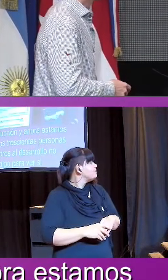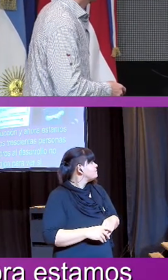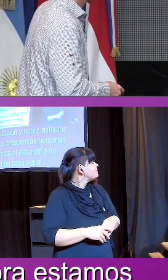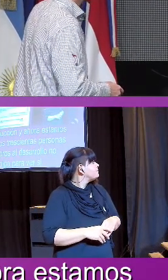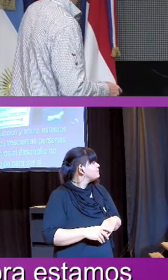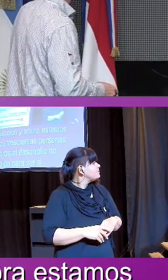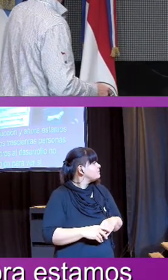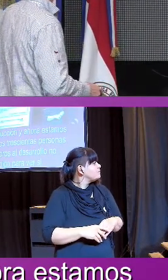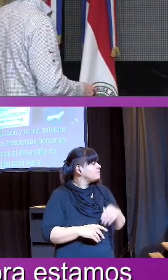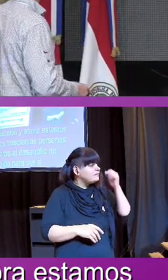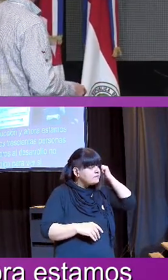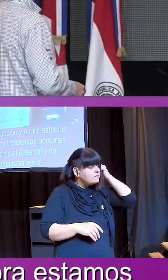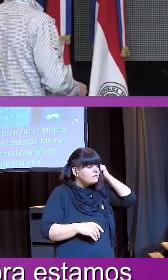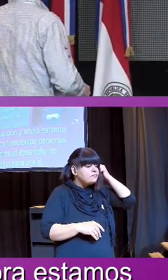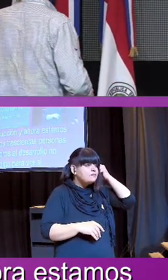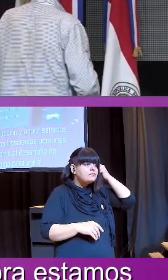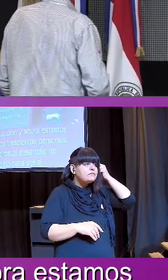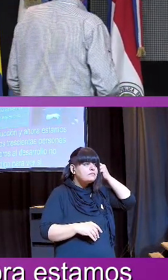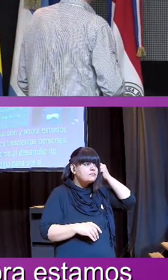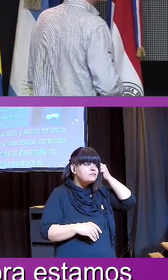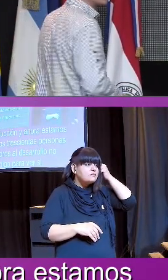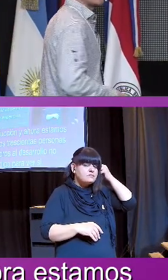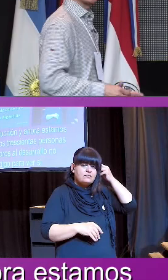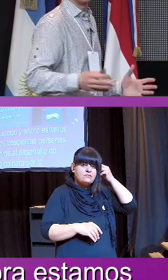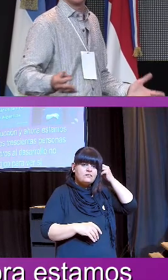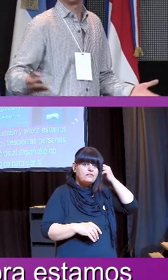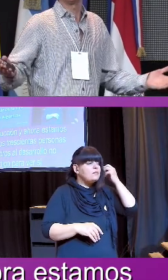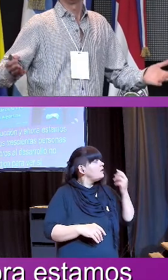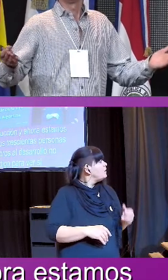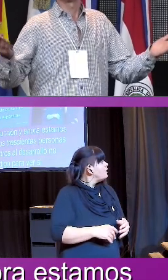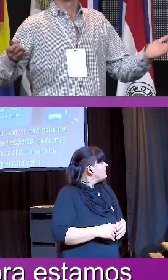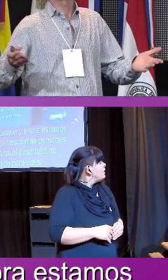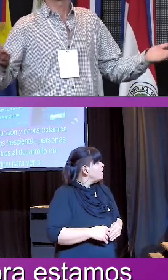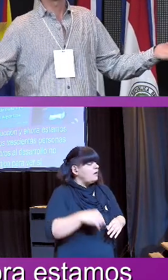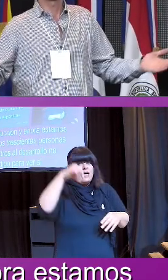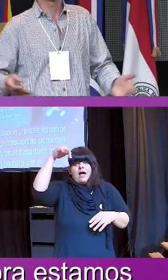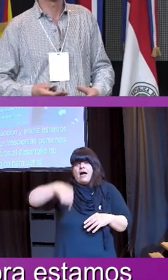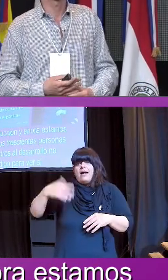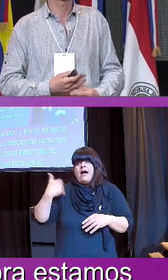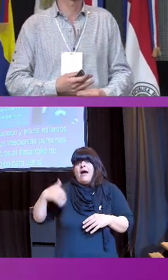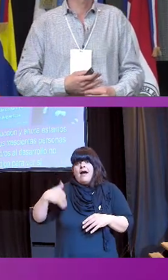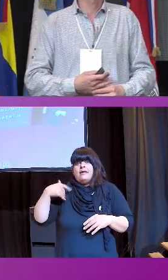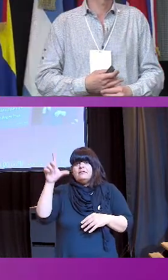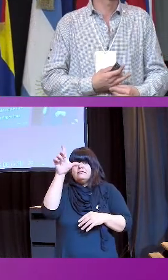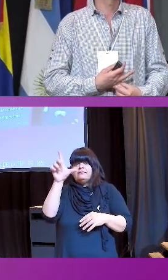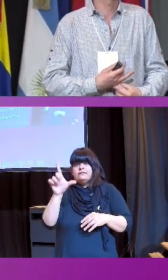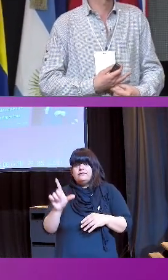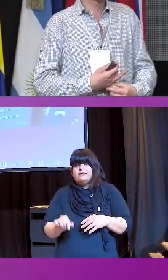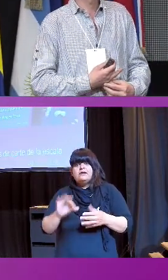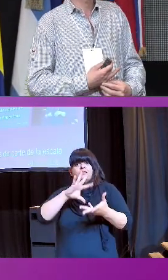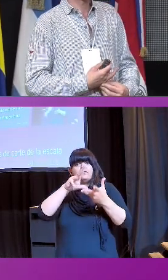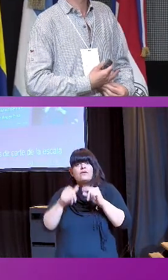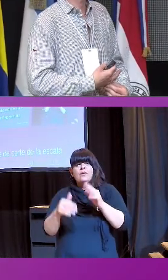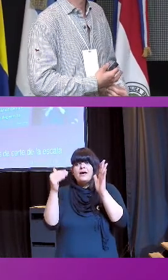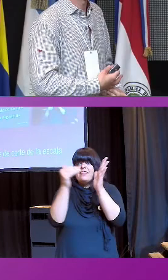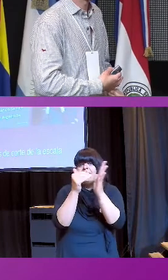adultos, con otras poblaciones, y nosotros acá estamos haciendo un estudio estratificado para ver distintos puntos de corte de la escala para distintas